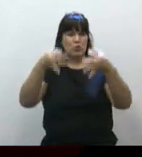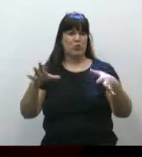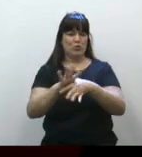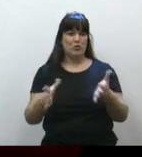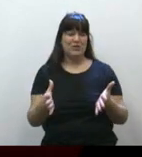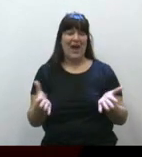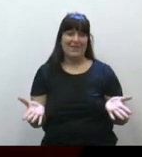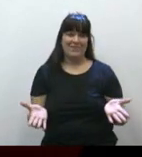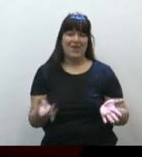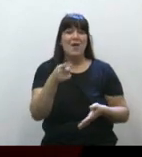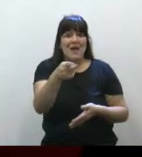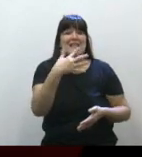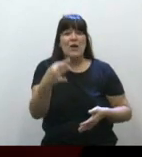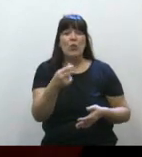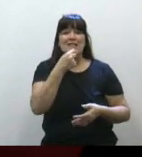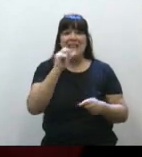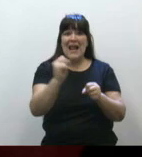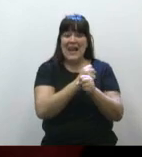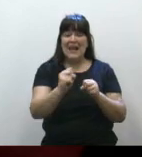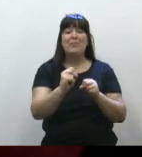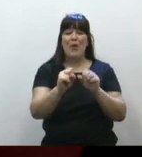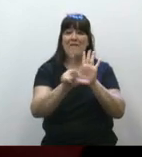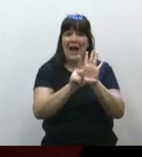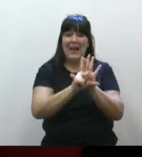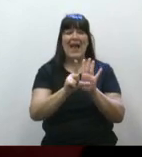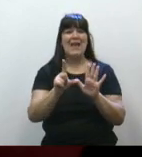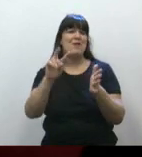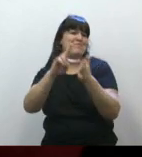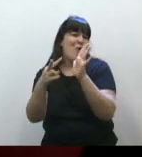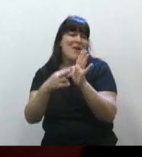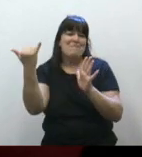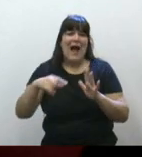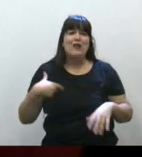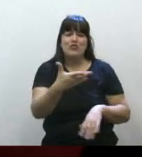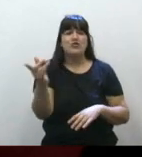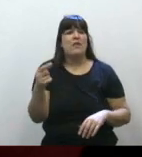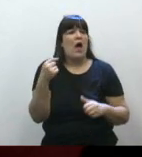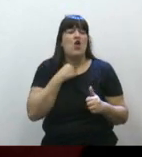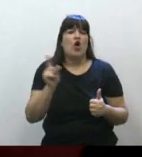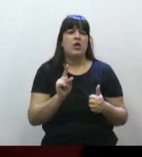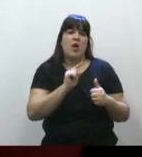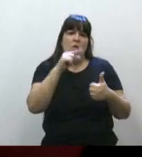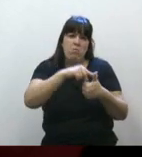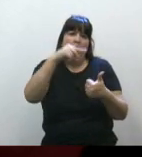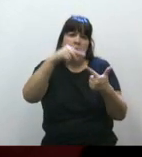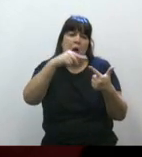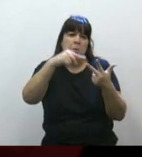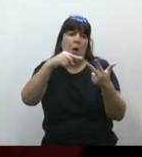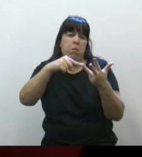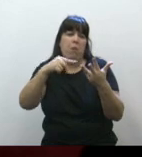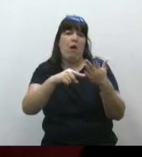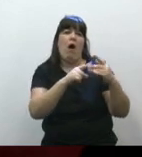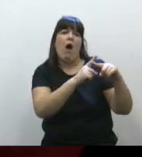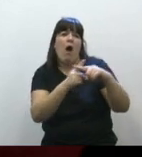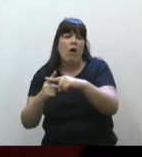hubiéramos atendido problemáticas sociales que yo no las quiero enumerar acá como un contable como un contador